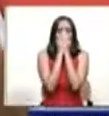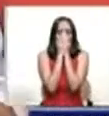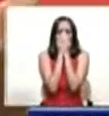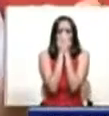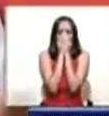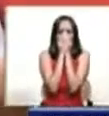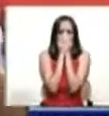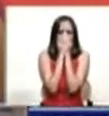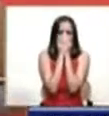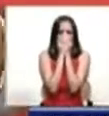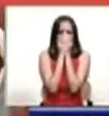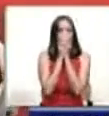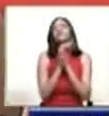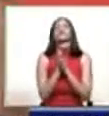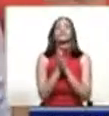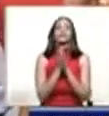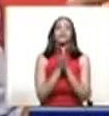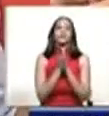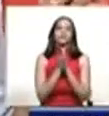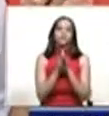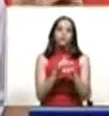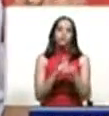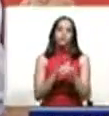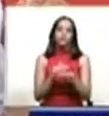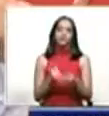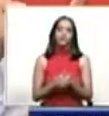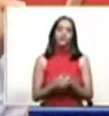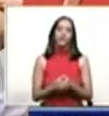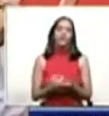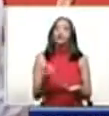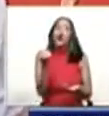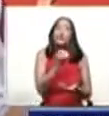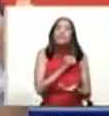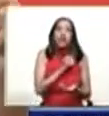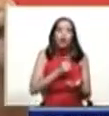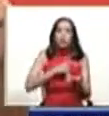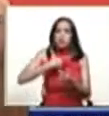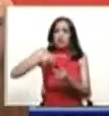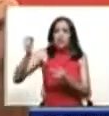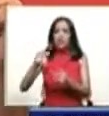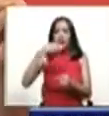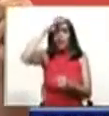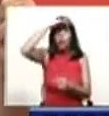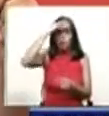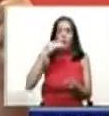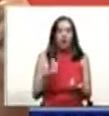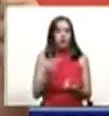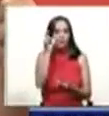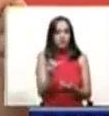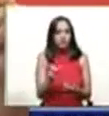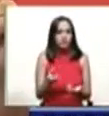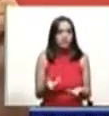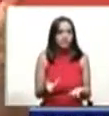que la ganancia era de los venezolanos. También no lo mataron, lo mandaron para el exilio en Cuba. Y lo primero que hace